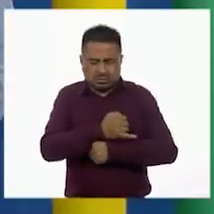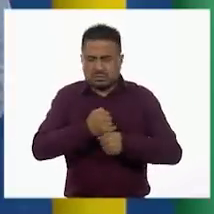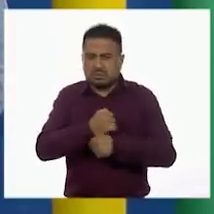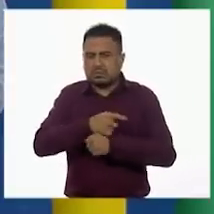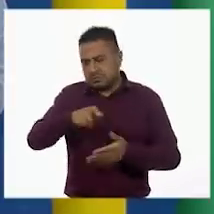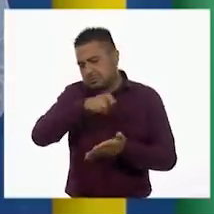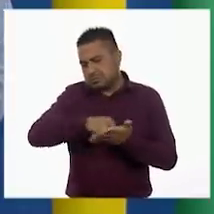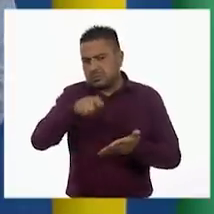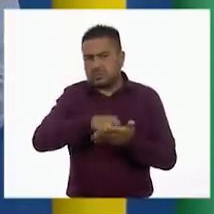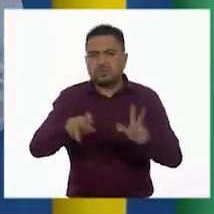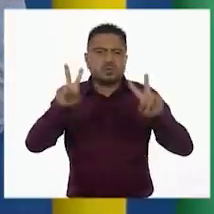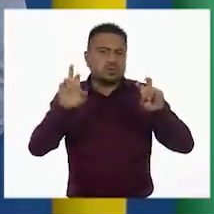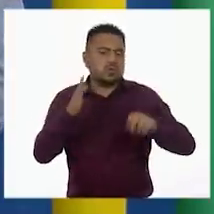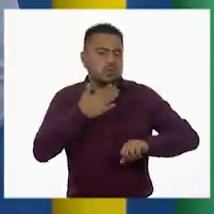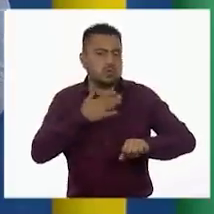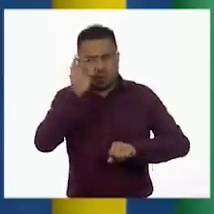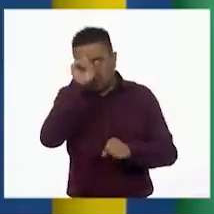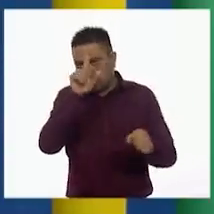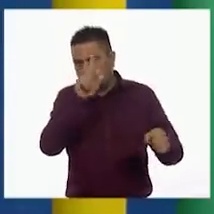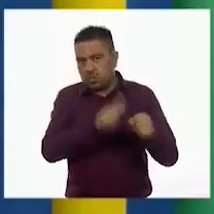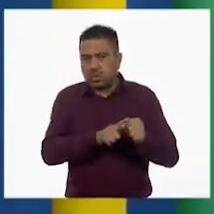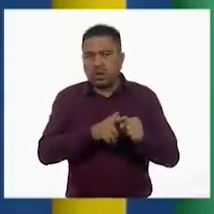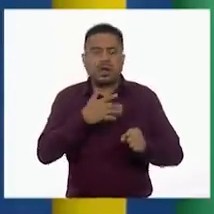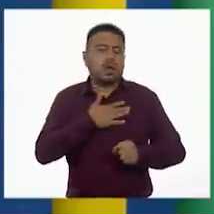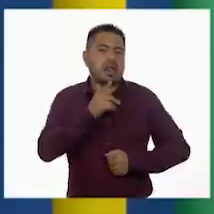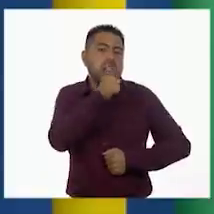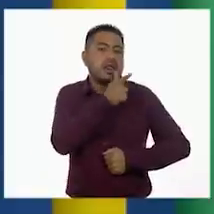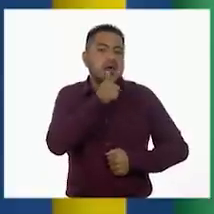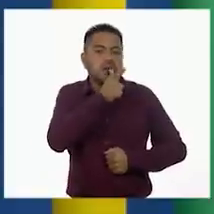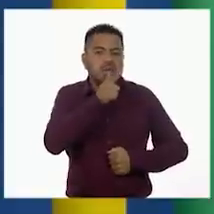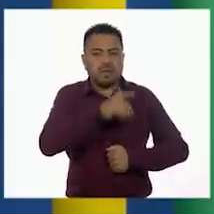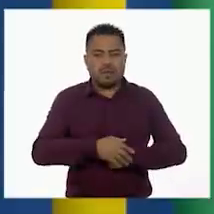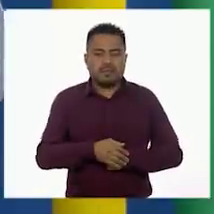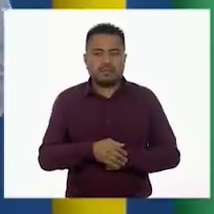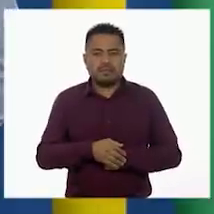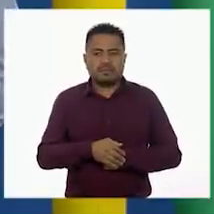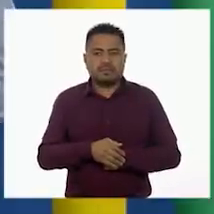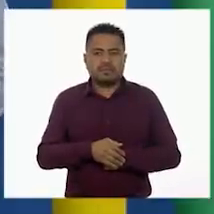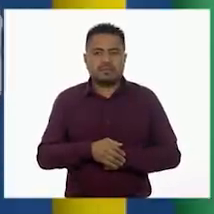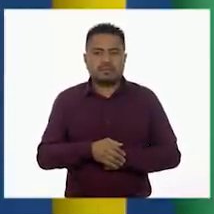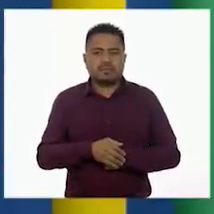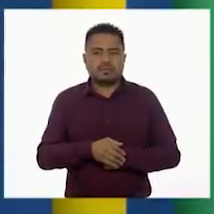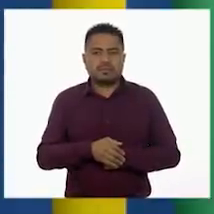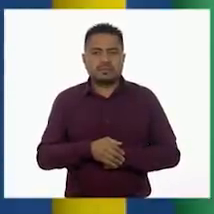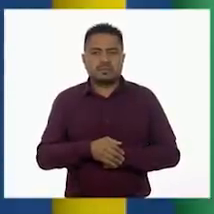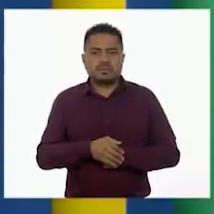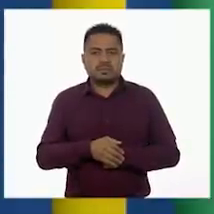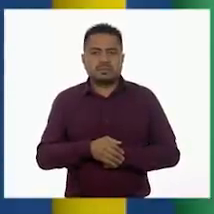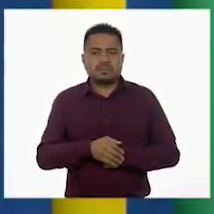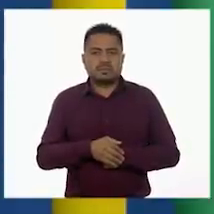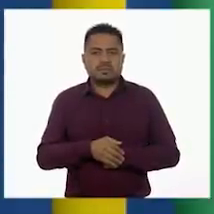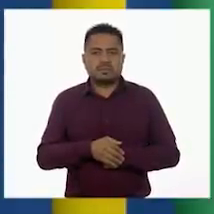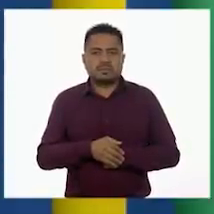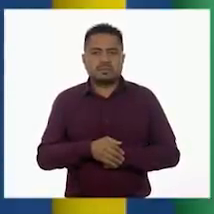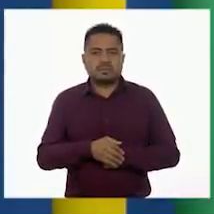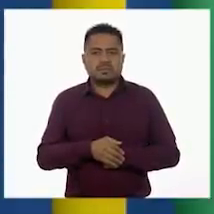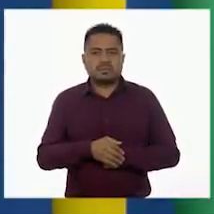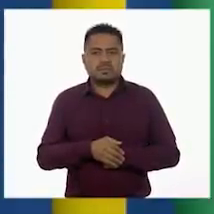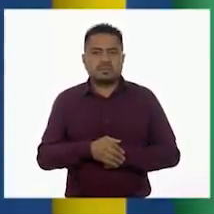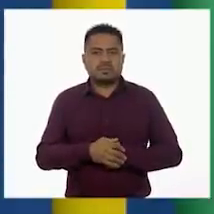y escribir sobre nuestra cultura y nuestra lengua. Hachisute juca monografía